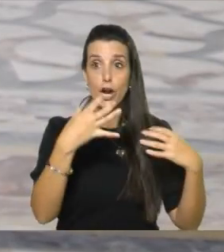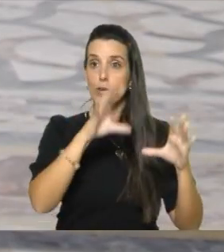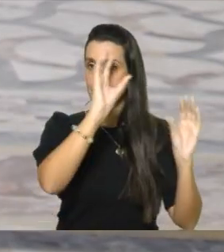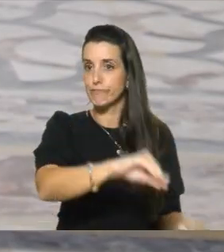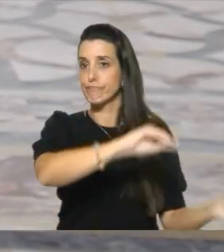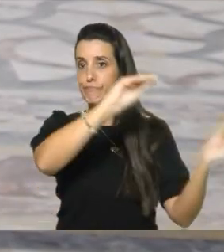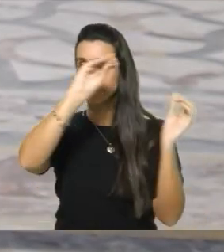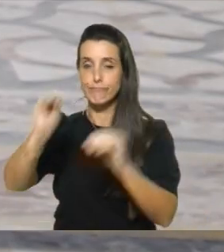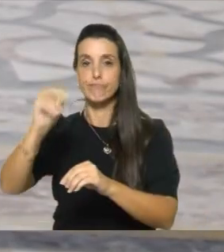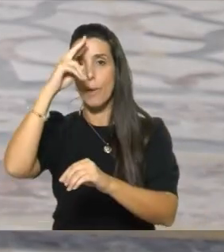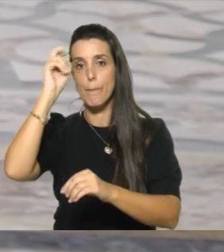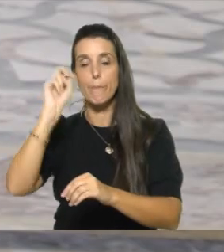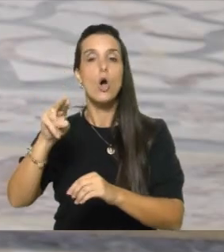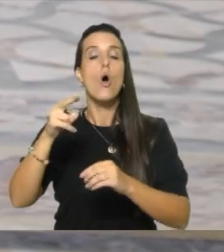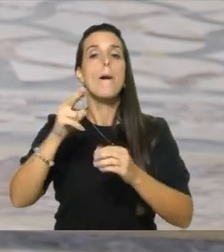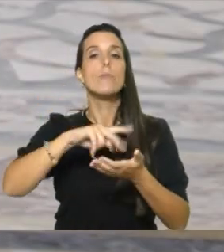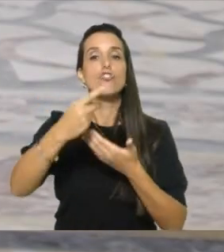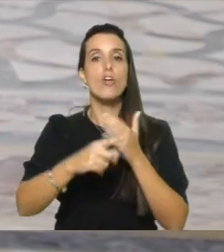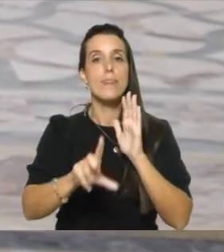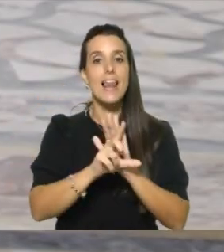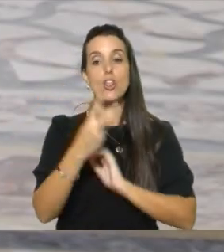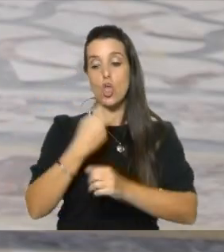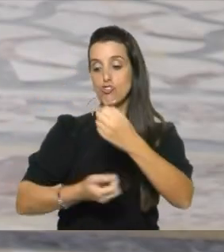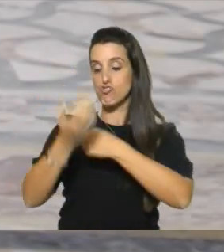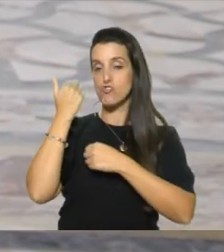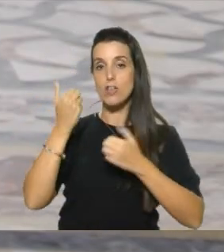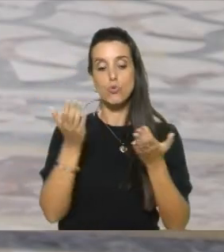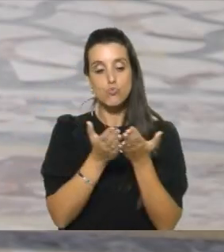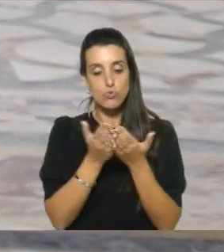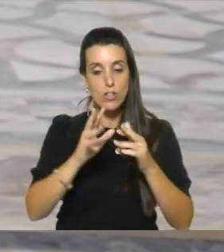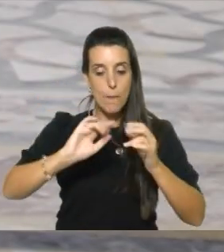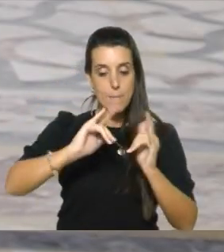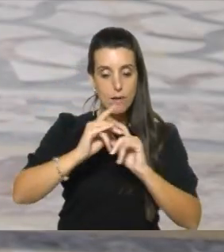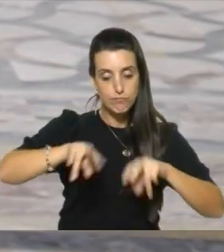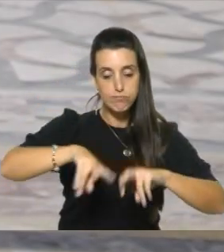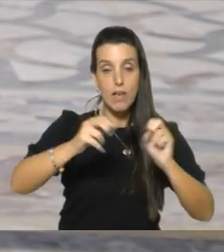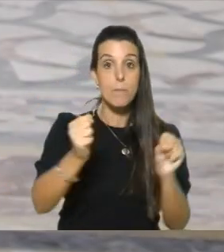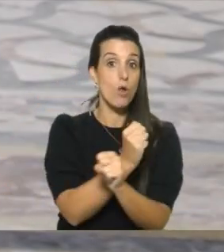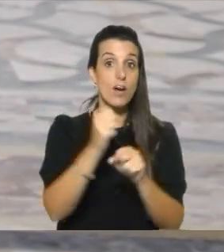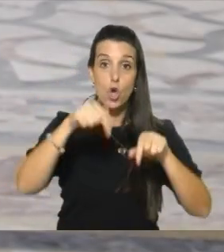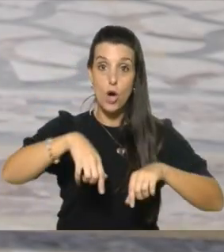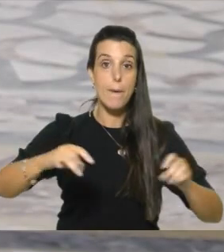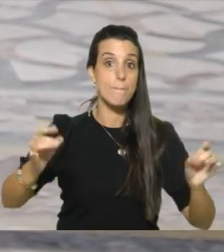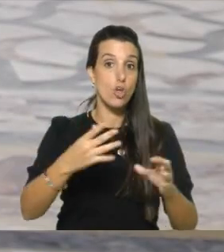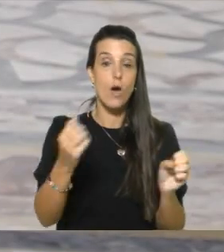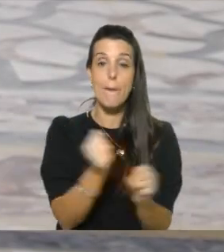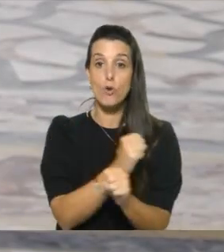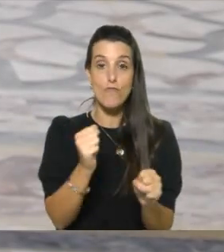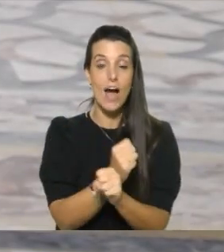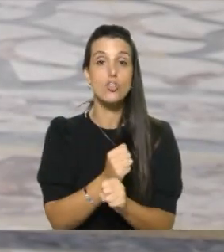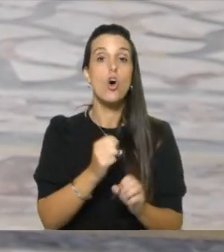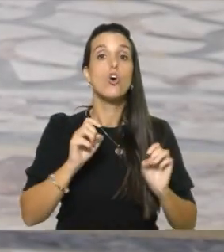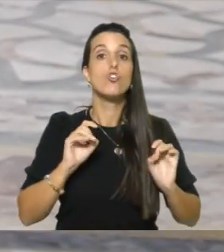Este es un proyecto de ley del poder ejecutivo que hace ya dos años se encuentra estudio del parlamento y que va a ser aprobado en esta jornada de manera definitiva